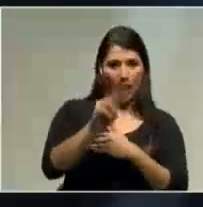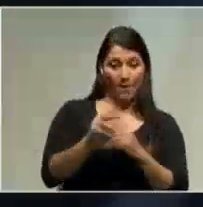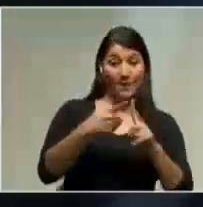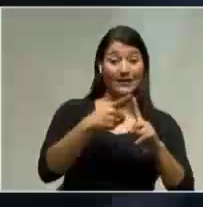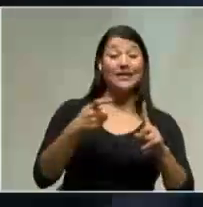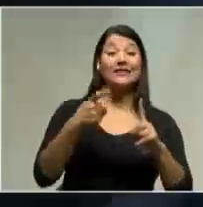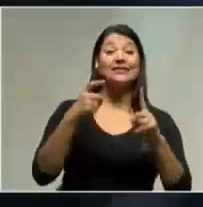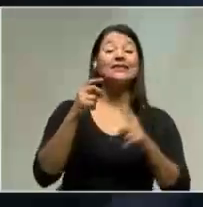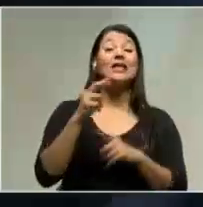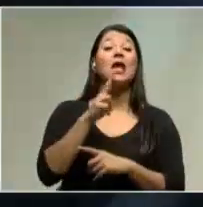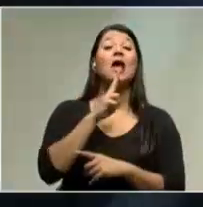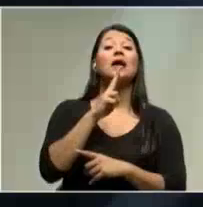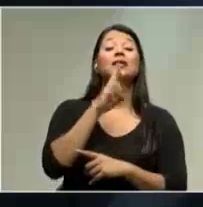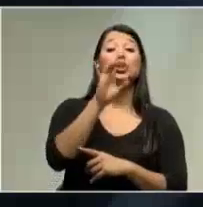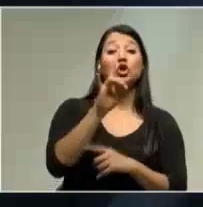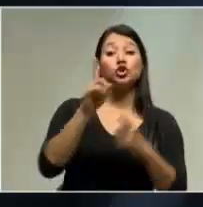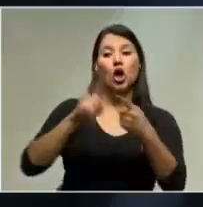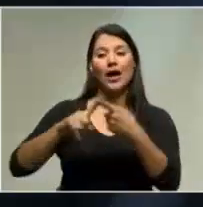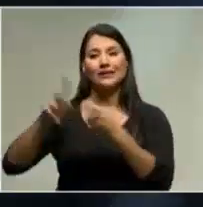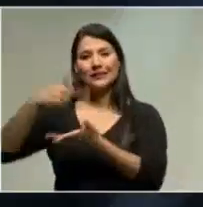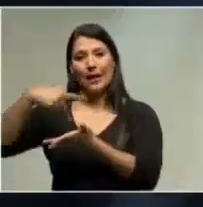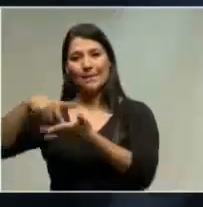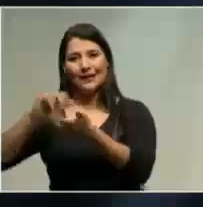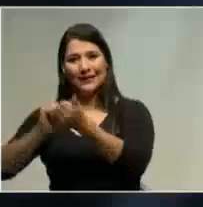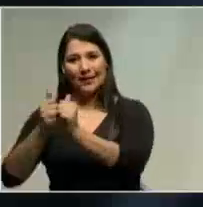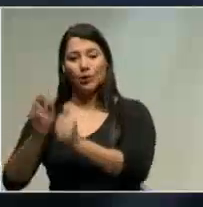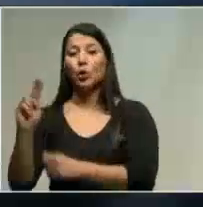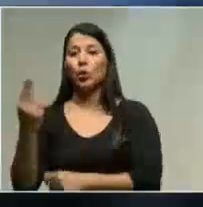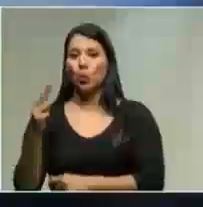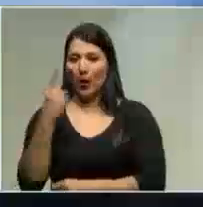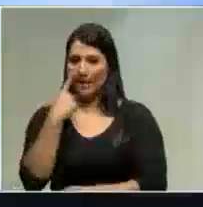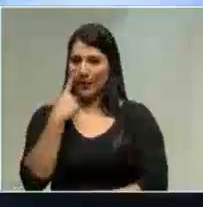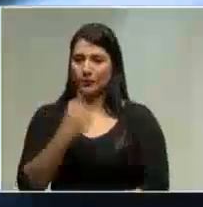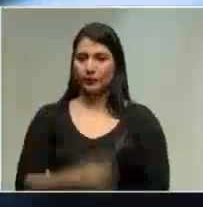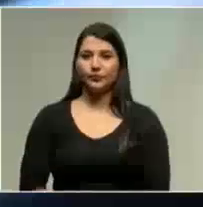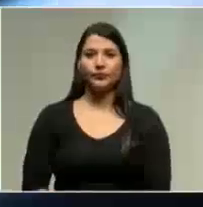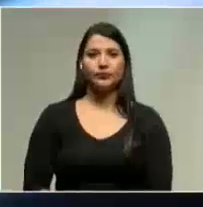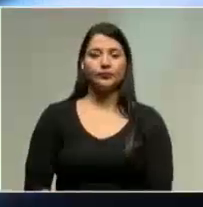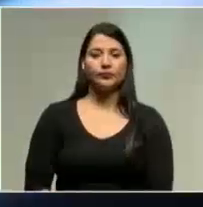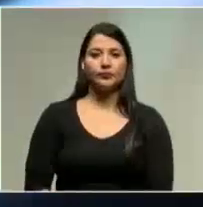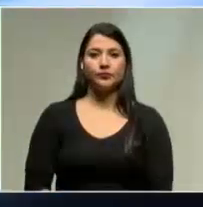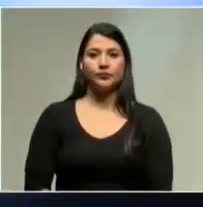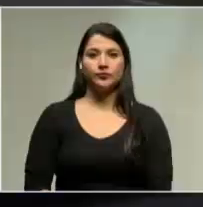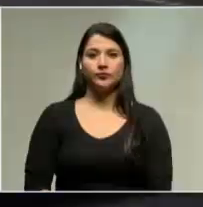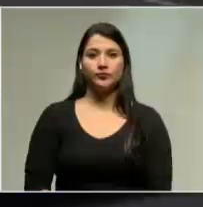8 a la Plaza de Deportes de La Uruca. Veamos.